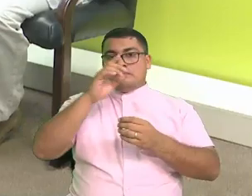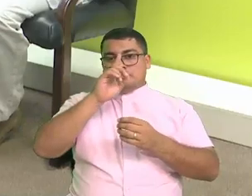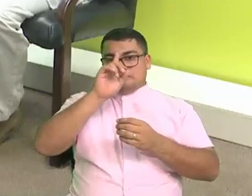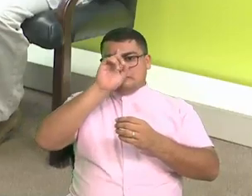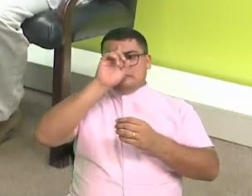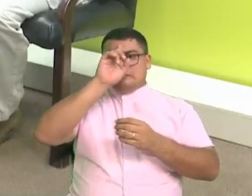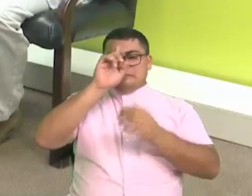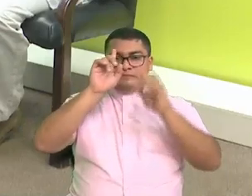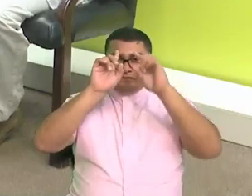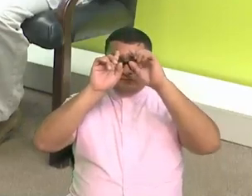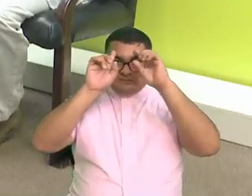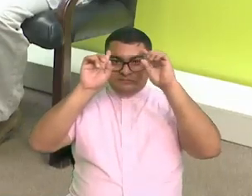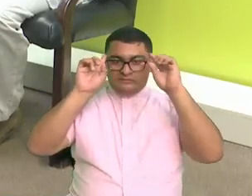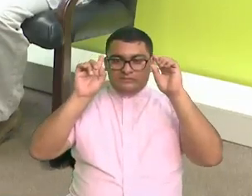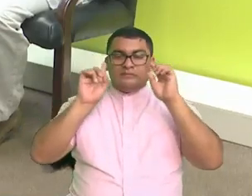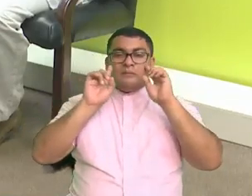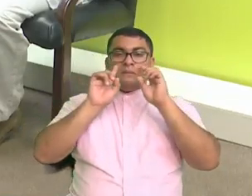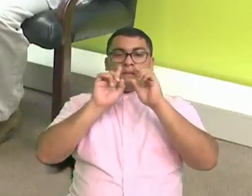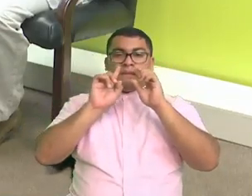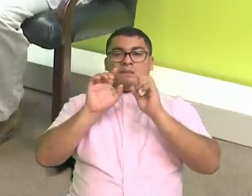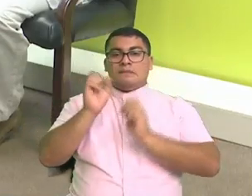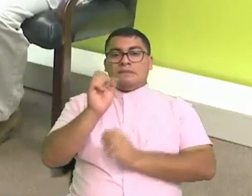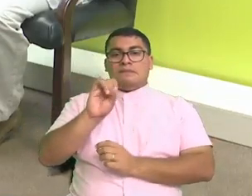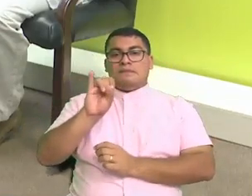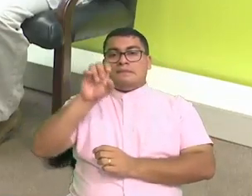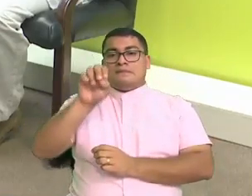Sí, lo que pasa es que